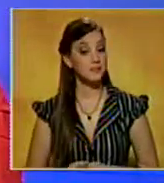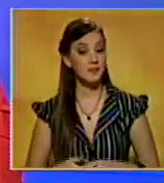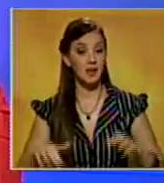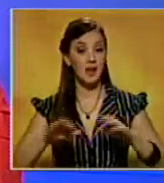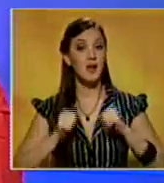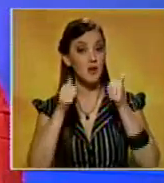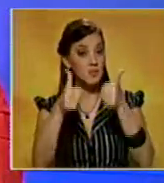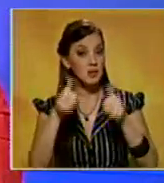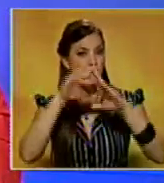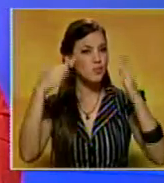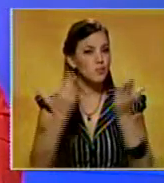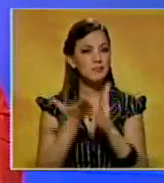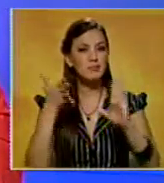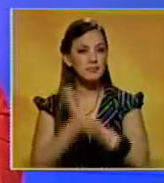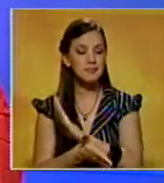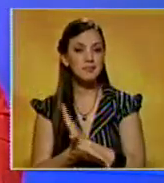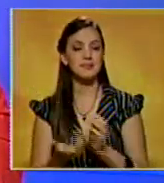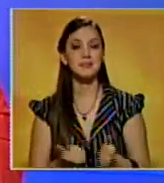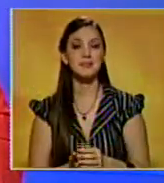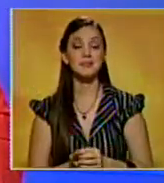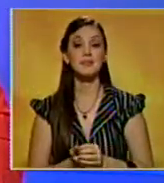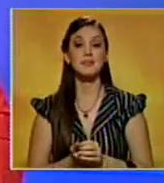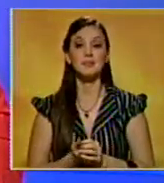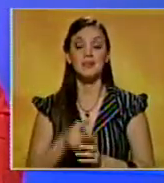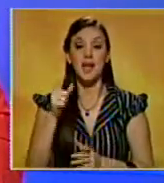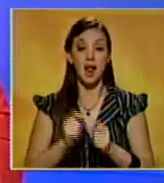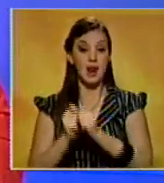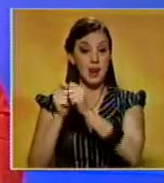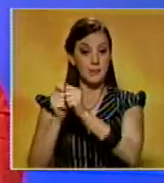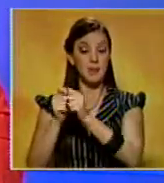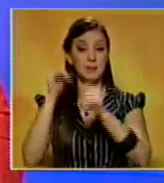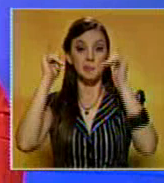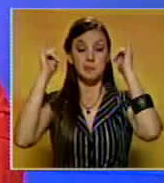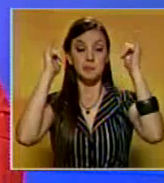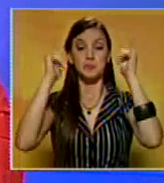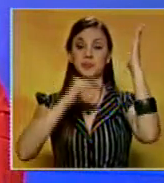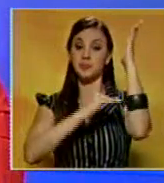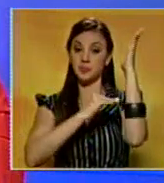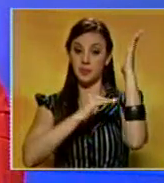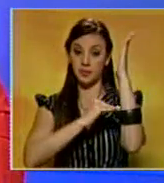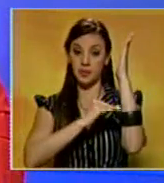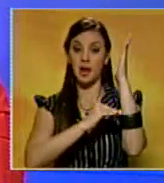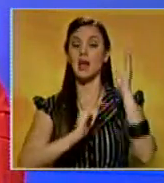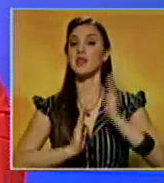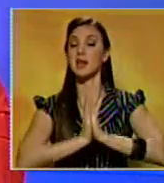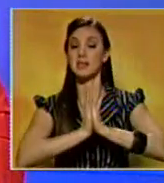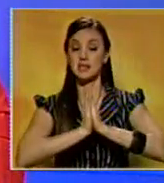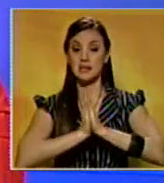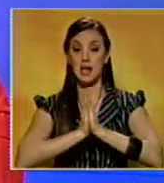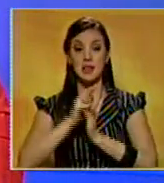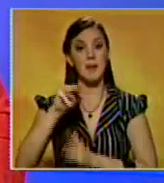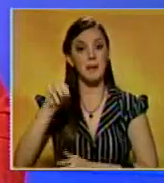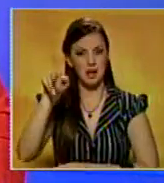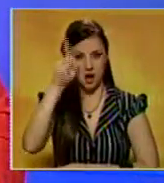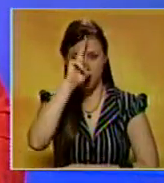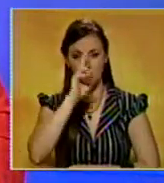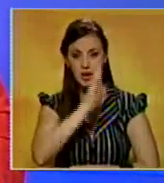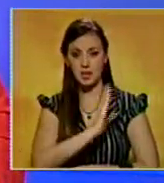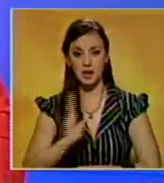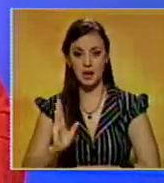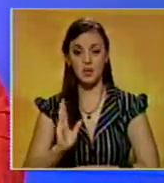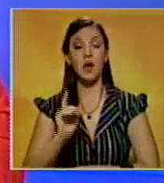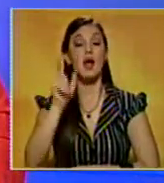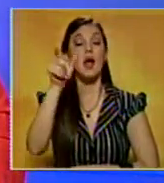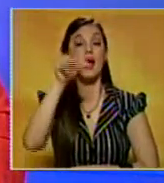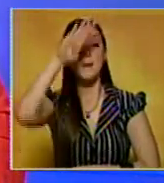Iniciamos nuestro recorrido por lo que pasa en el mundo. Durante la misa que se celebró en la capilla de la Casa Santa Marta en el Vaticano, el Papa